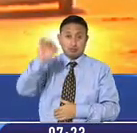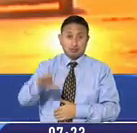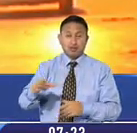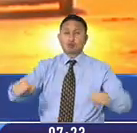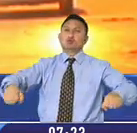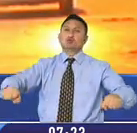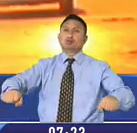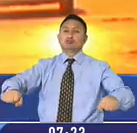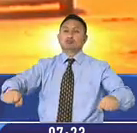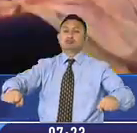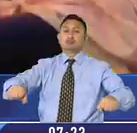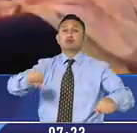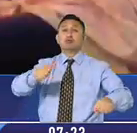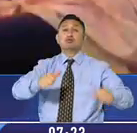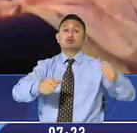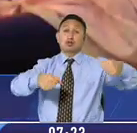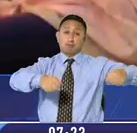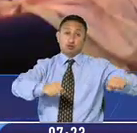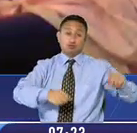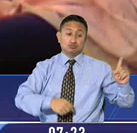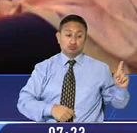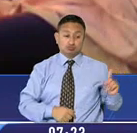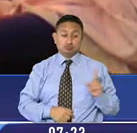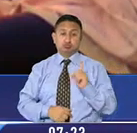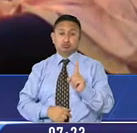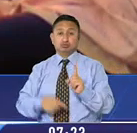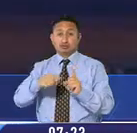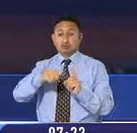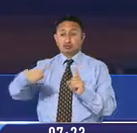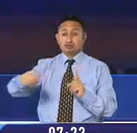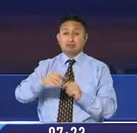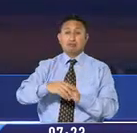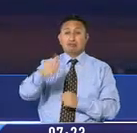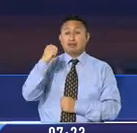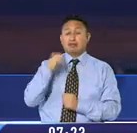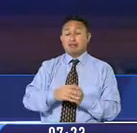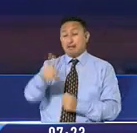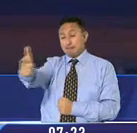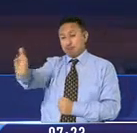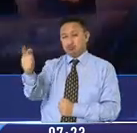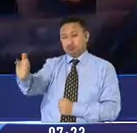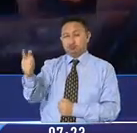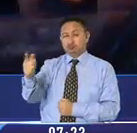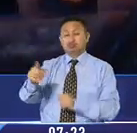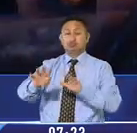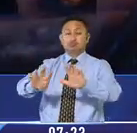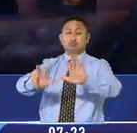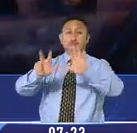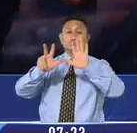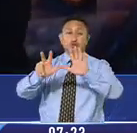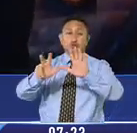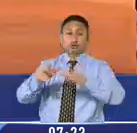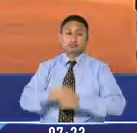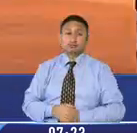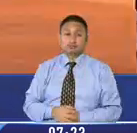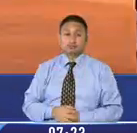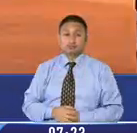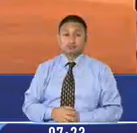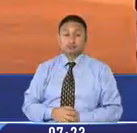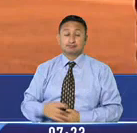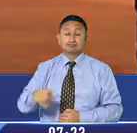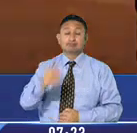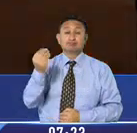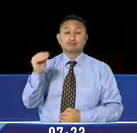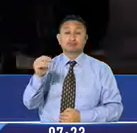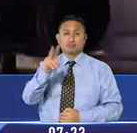cuando desconocidos a bordo de otra motocicleta los alcanzaron. Uno de ellos disparó 8 veces en la espalda del joven de